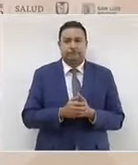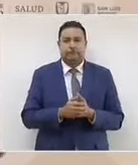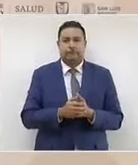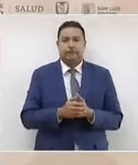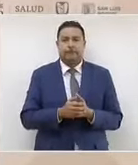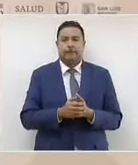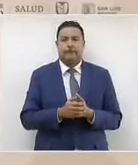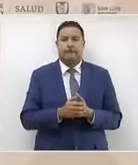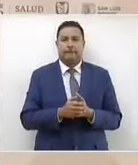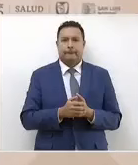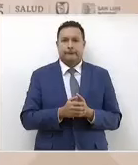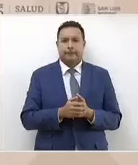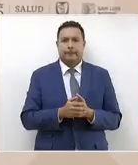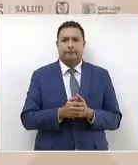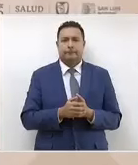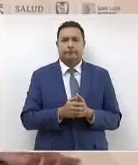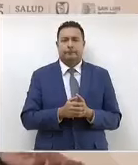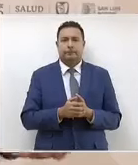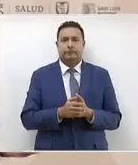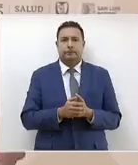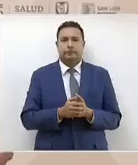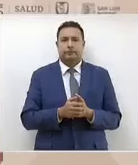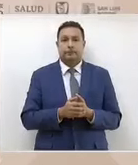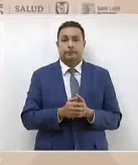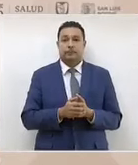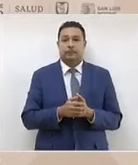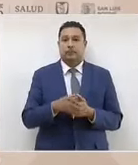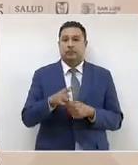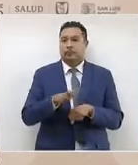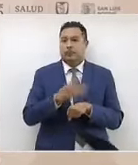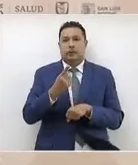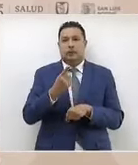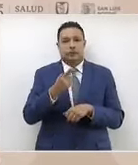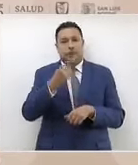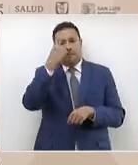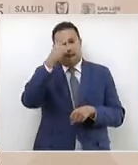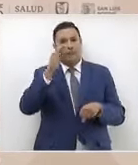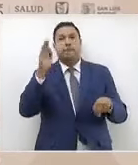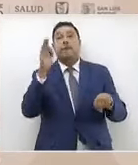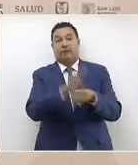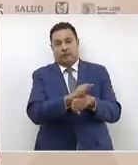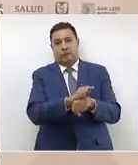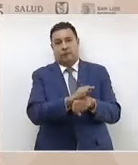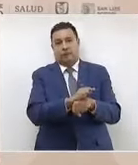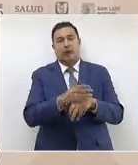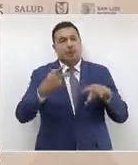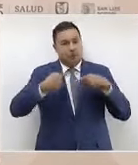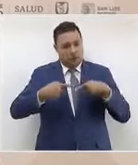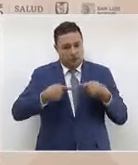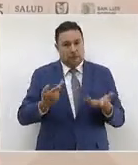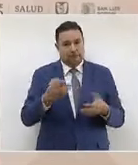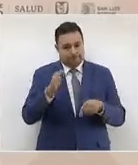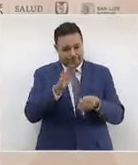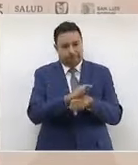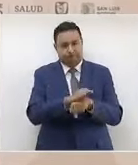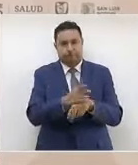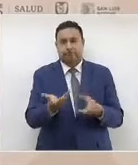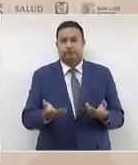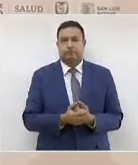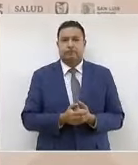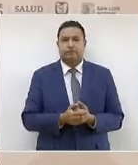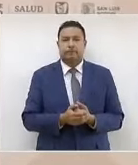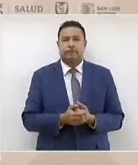cuando es en beneficio de la población, en beneficio de la gente.